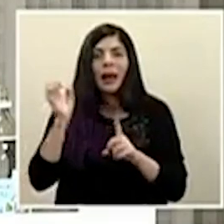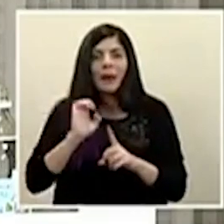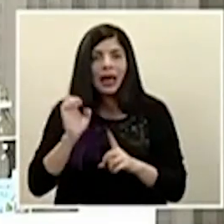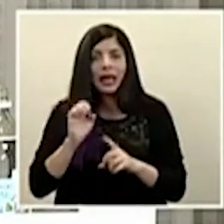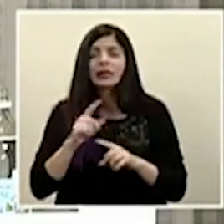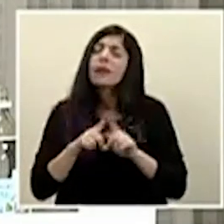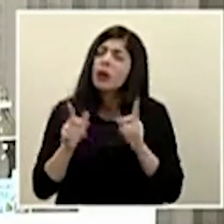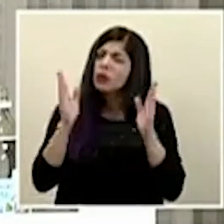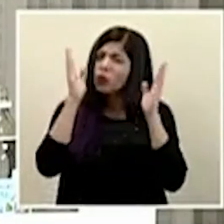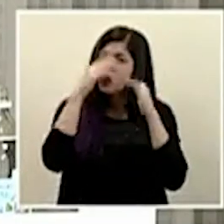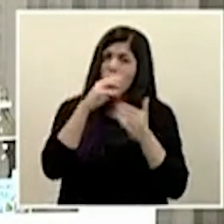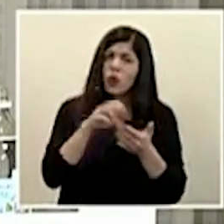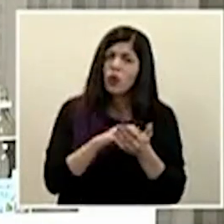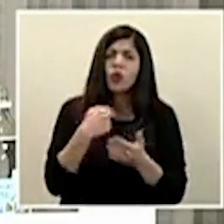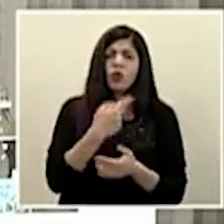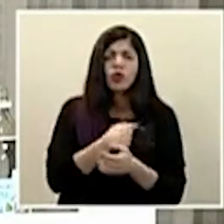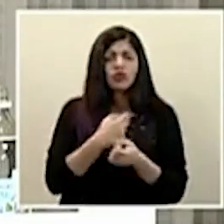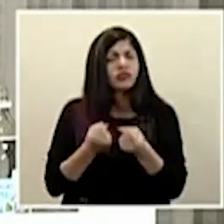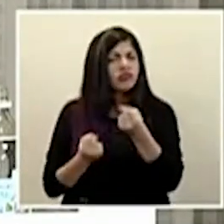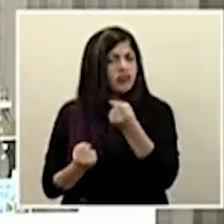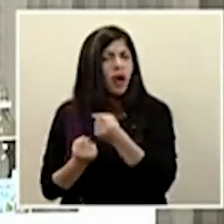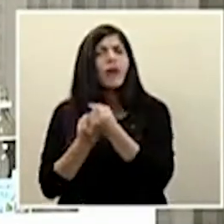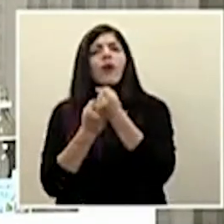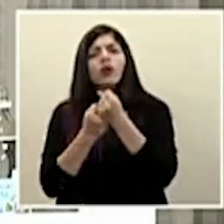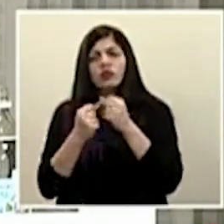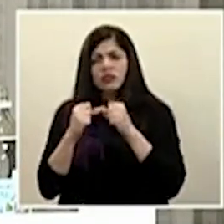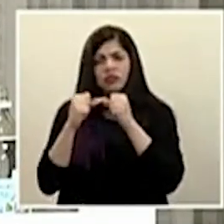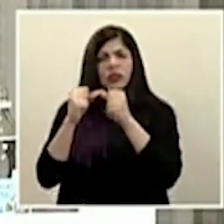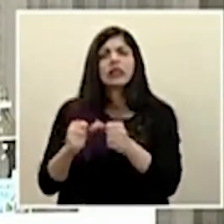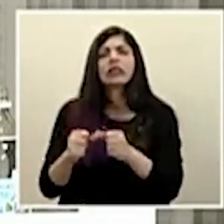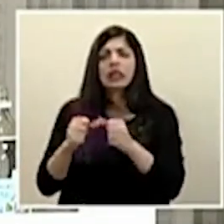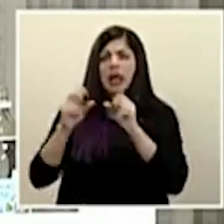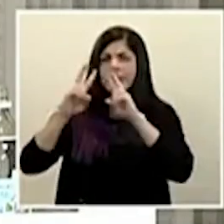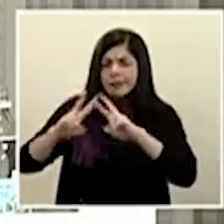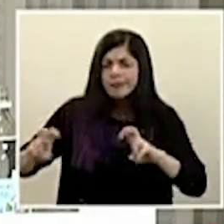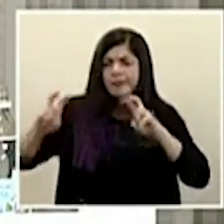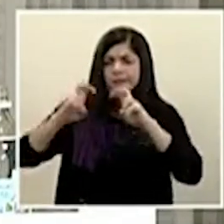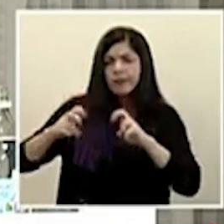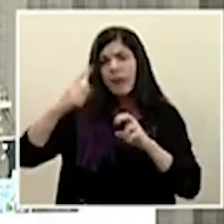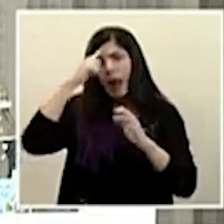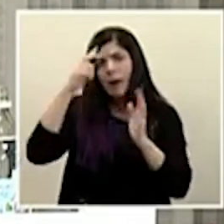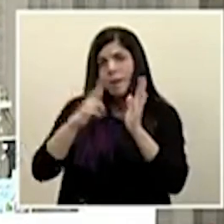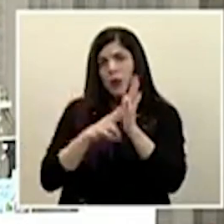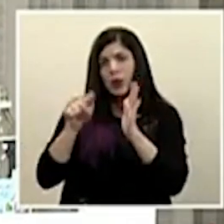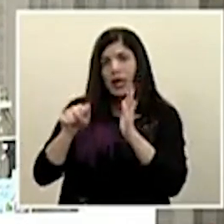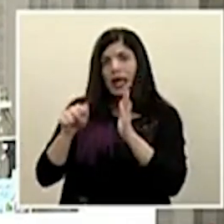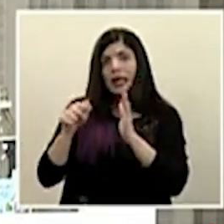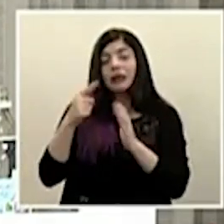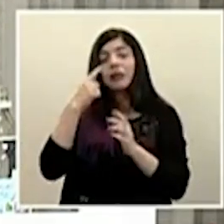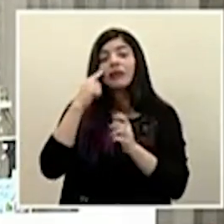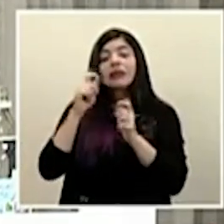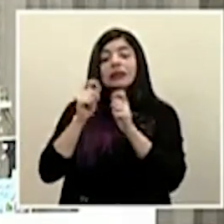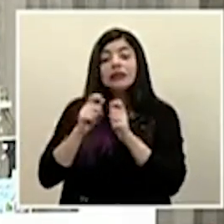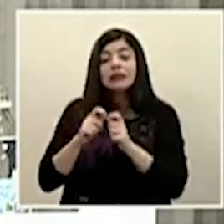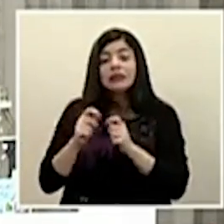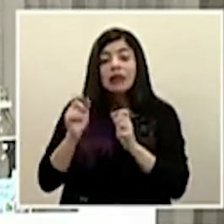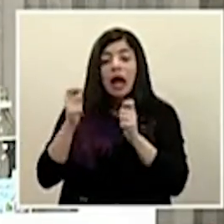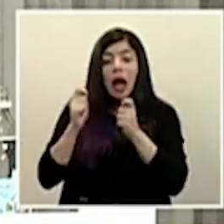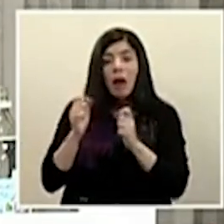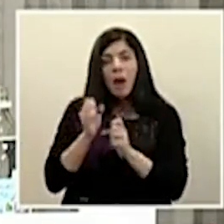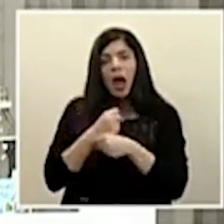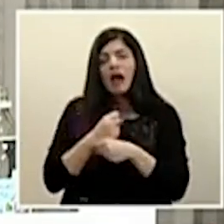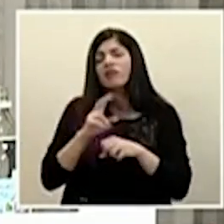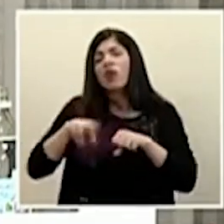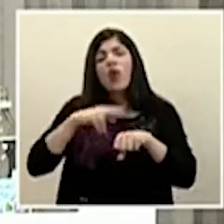sin duda, hemos dado el apoyo a que se continúe con el análisis y la aprobación en tanto esas precisiones sean realizadas. Esto es algo